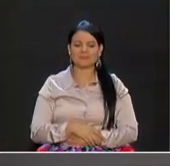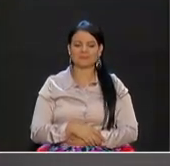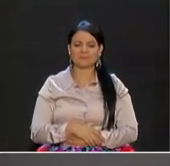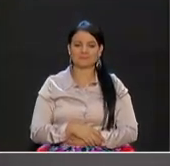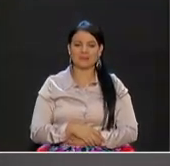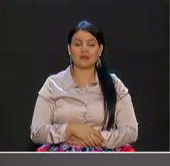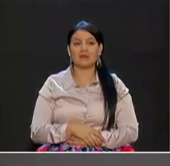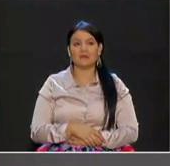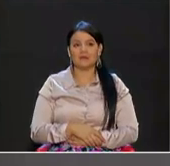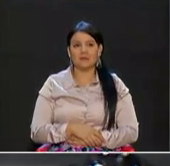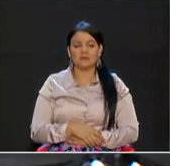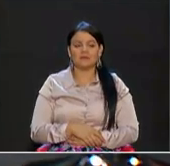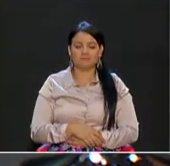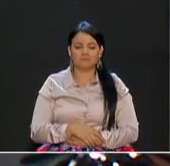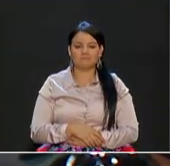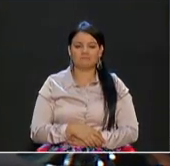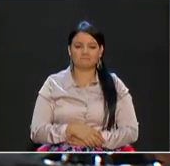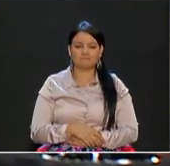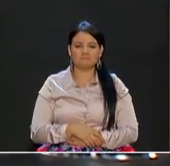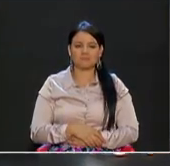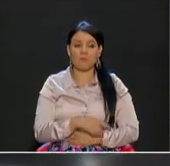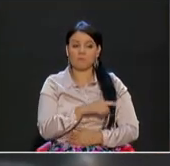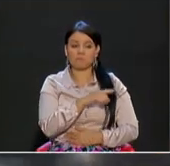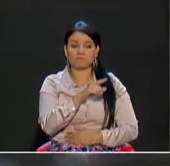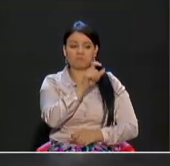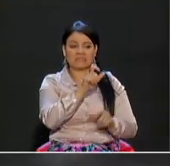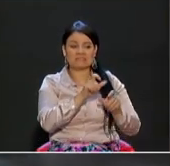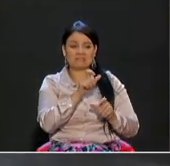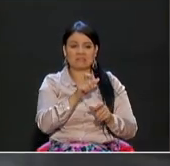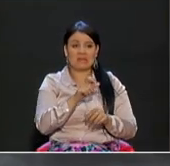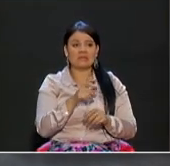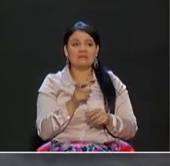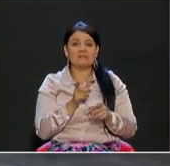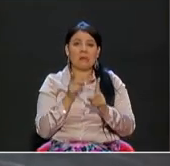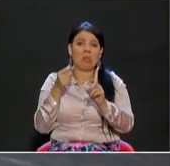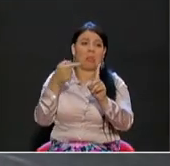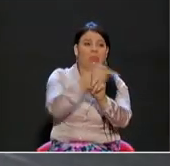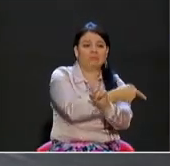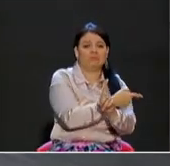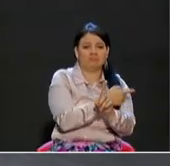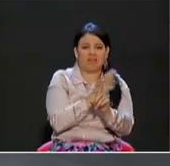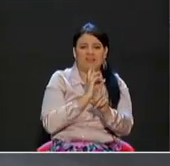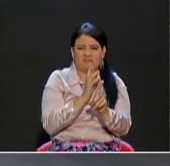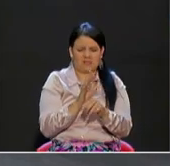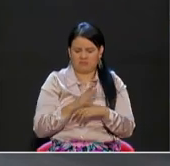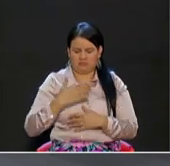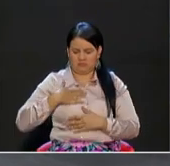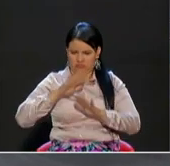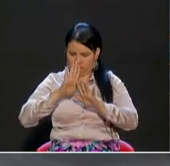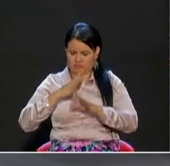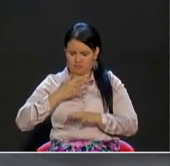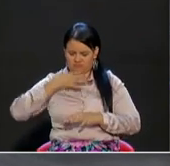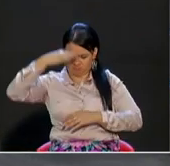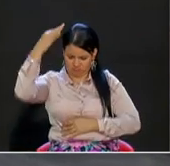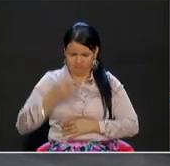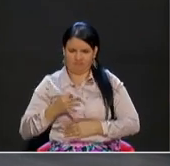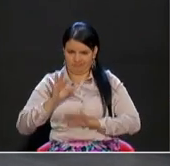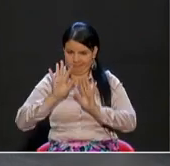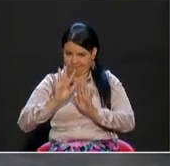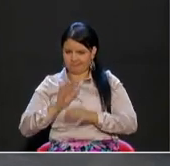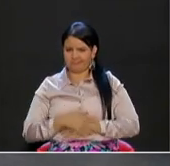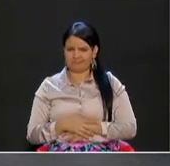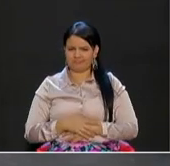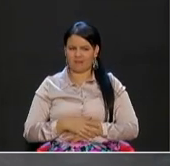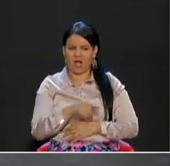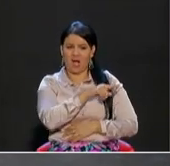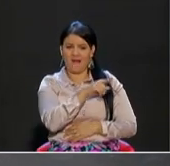abstracto en este tema yo soy concreto y directo yo creo que tenemos que apoyar a las personas que se encuentran en